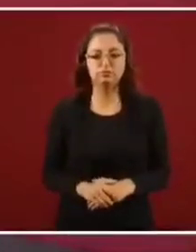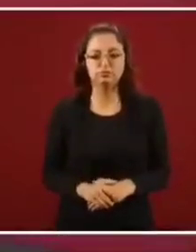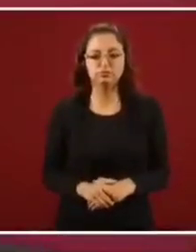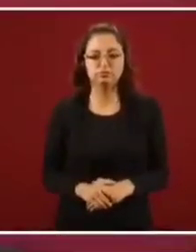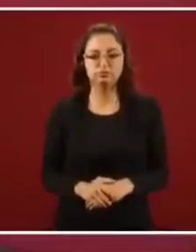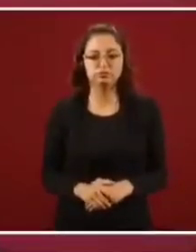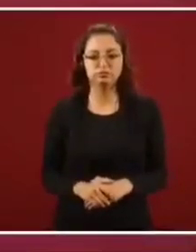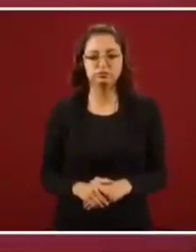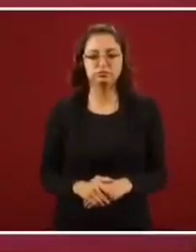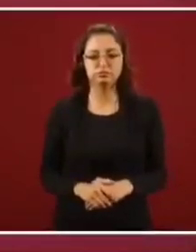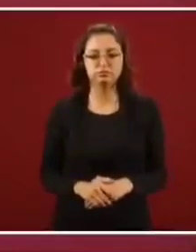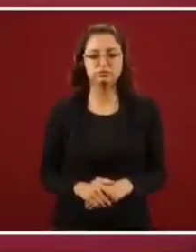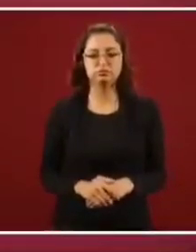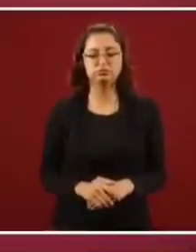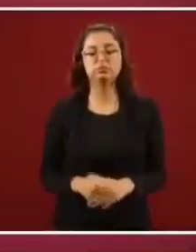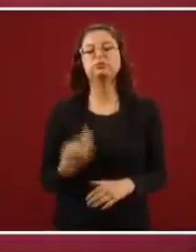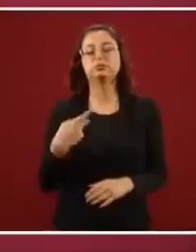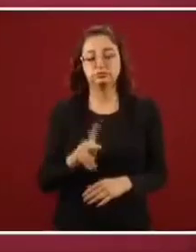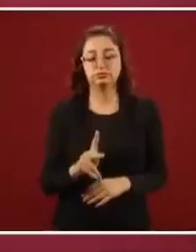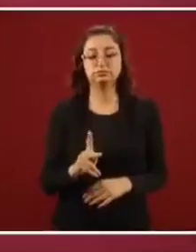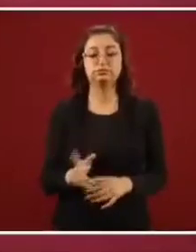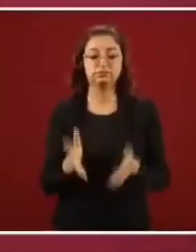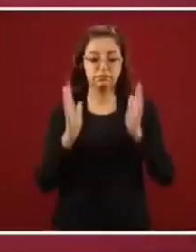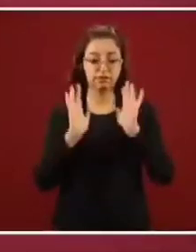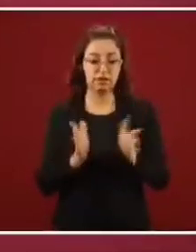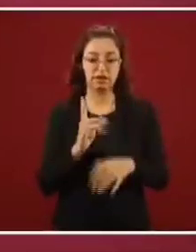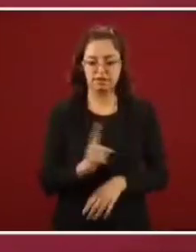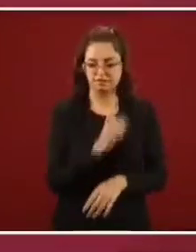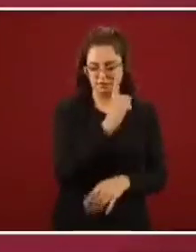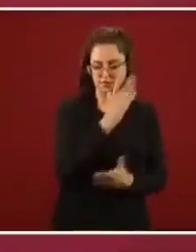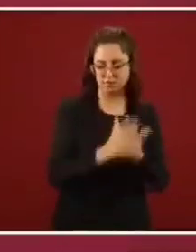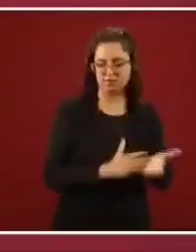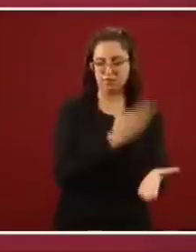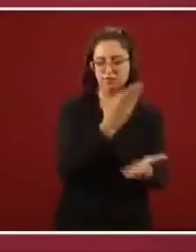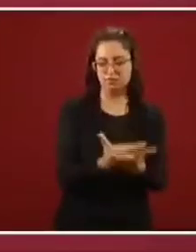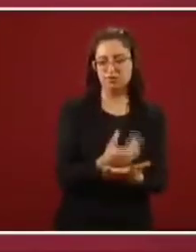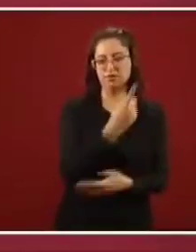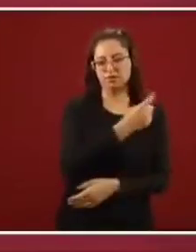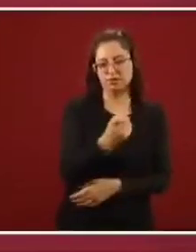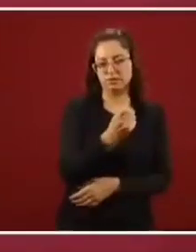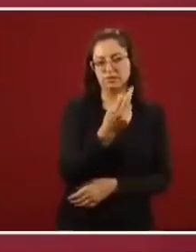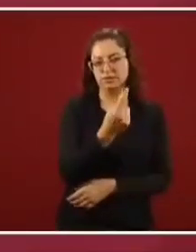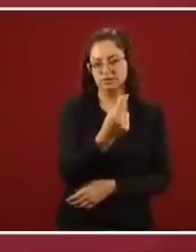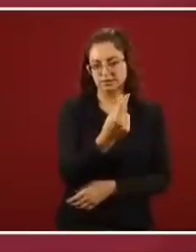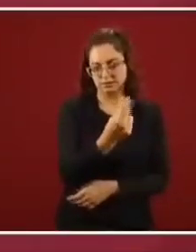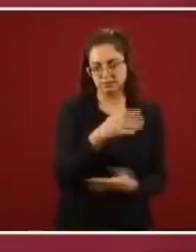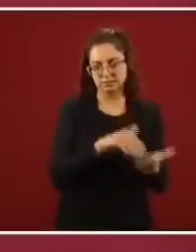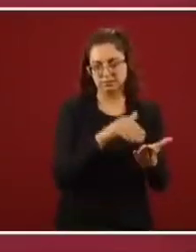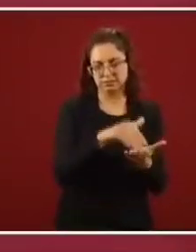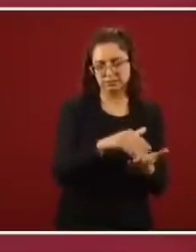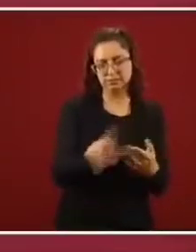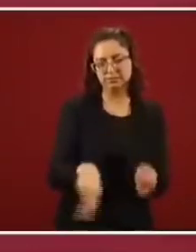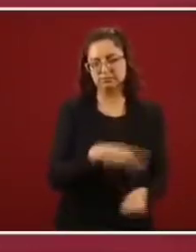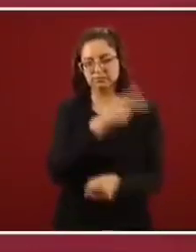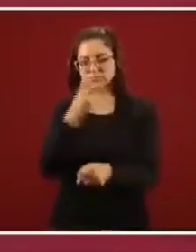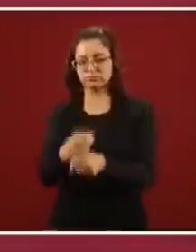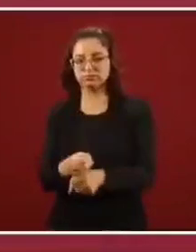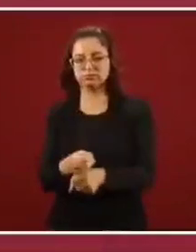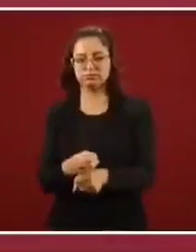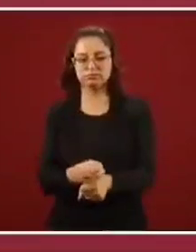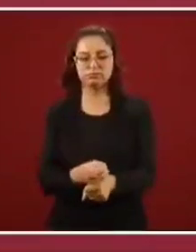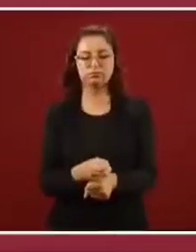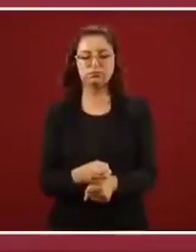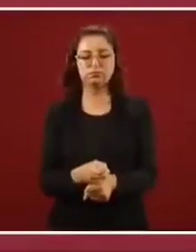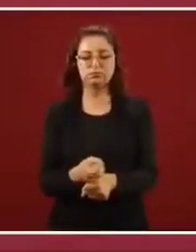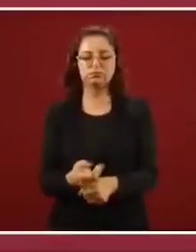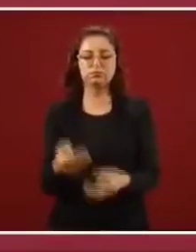sea, hubo esa propuesta. Esa es una opción. La segunda opción es que ya